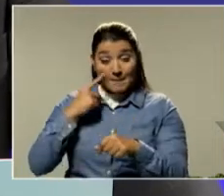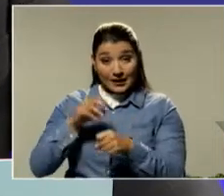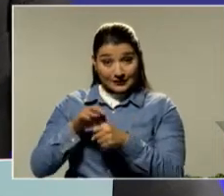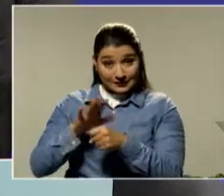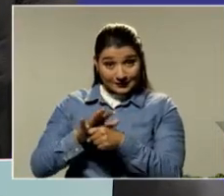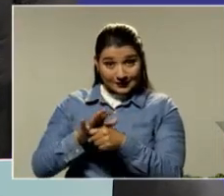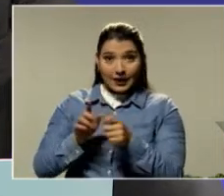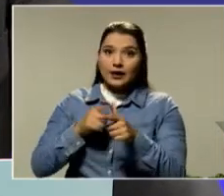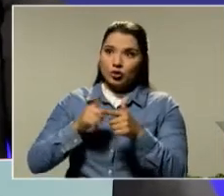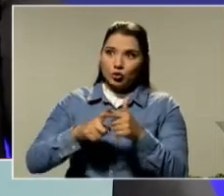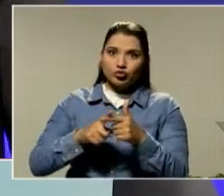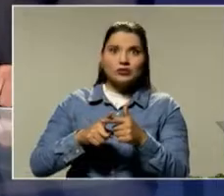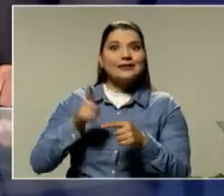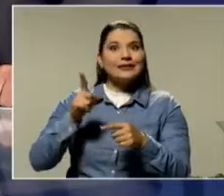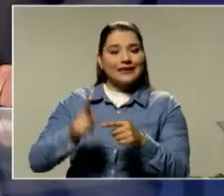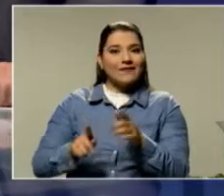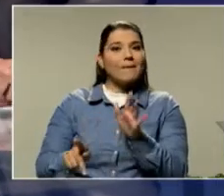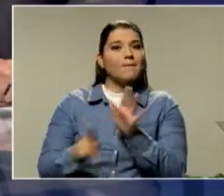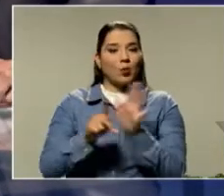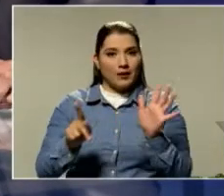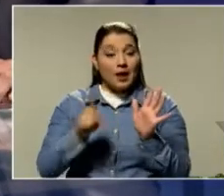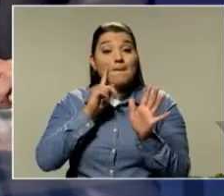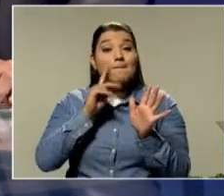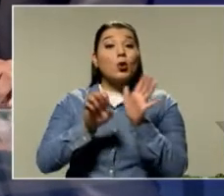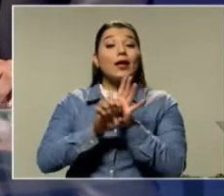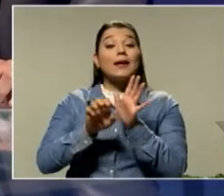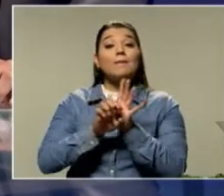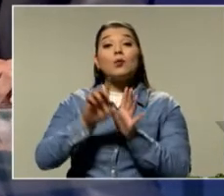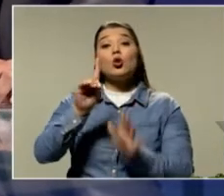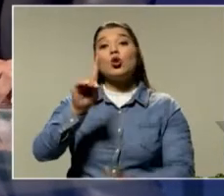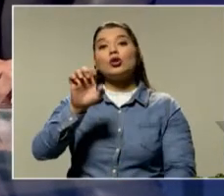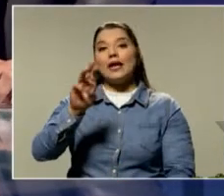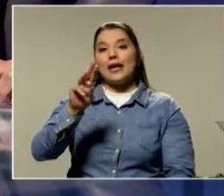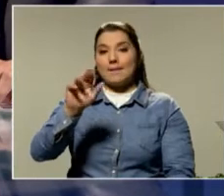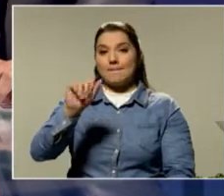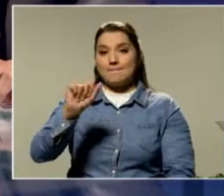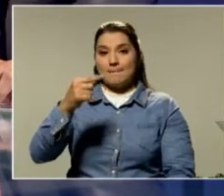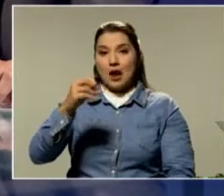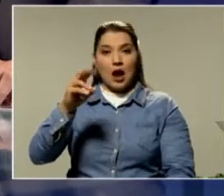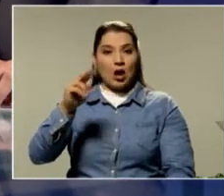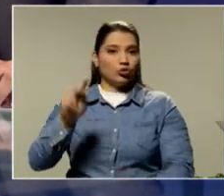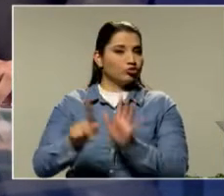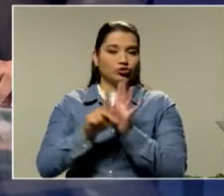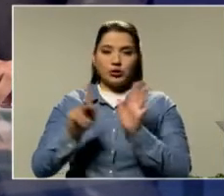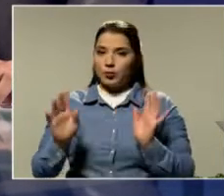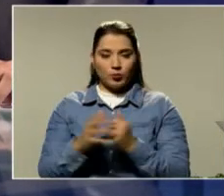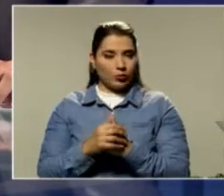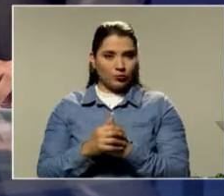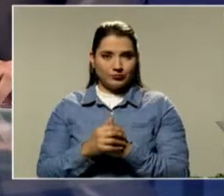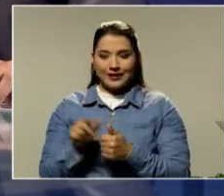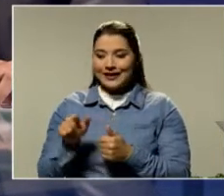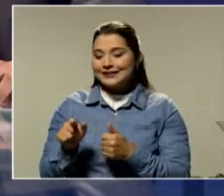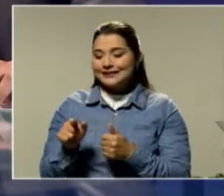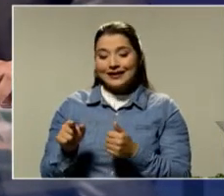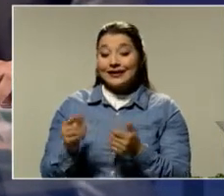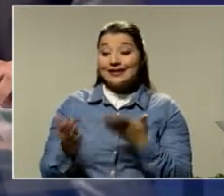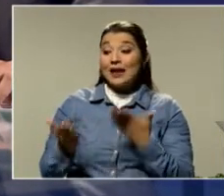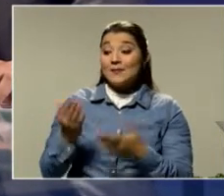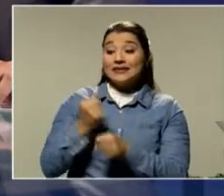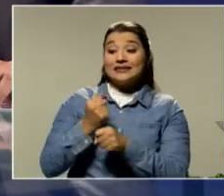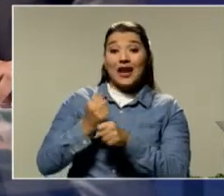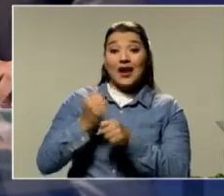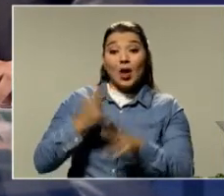se prohibió. ¿Por qué? Porque tenía una forma de acción fumigante que era muy difícil, aunque se protegieran los trabajadores, que no les